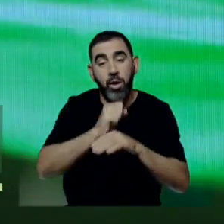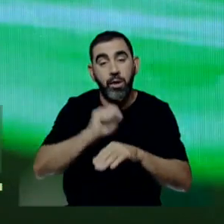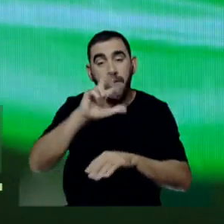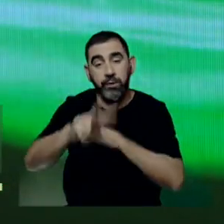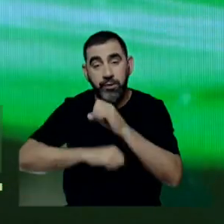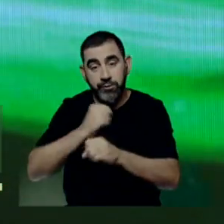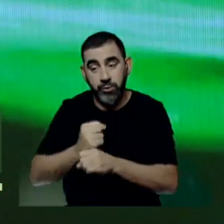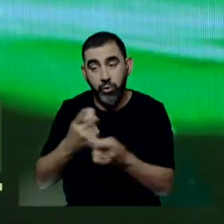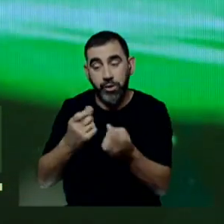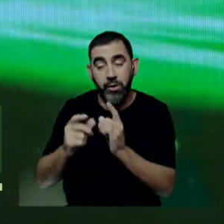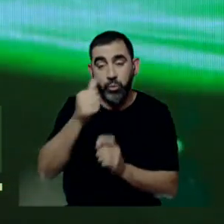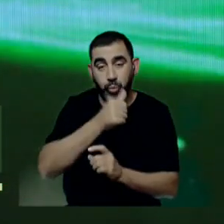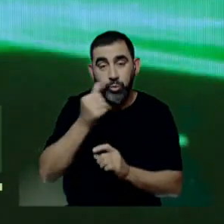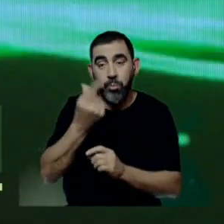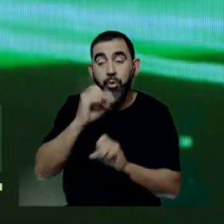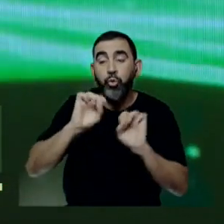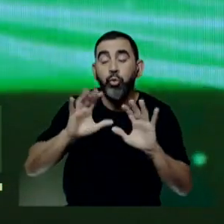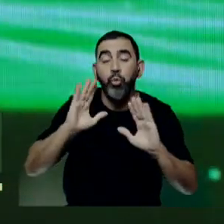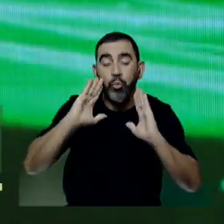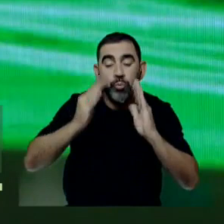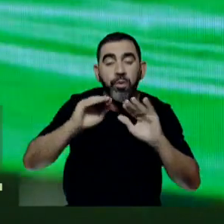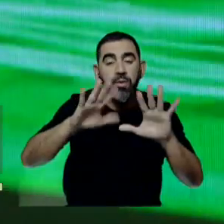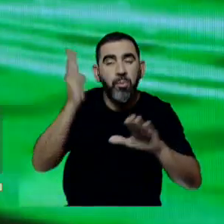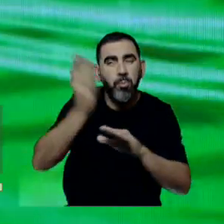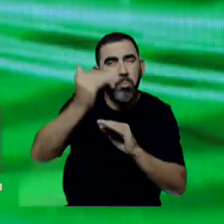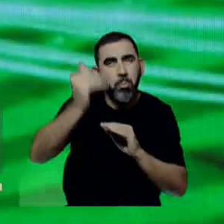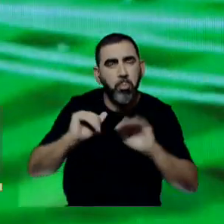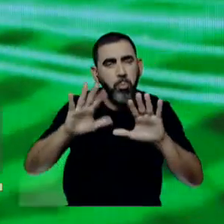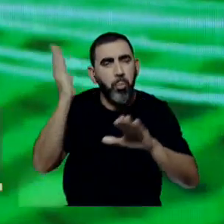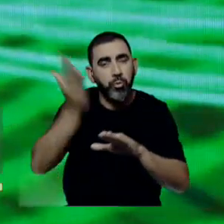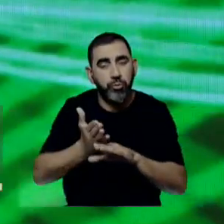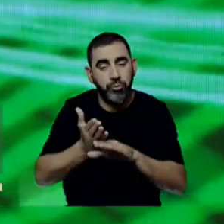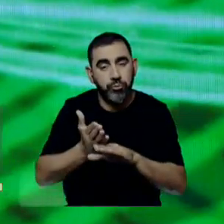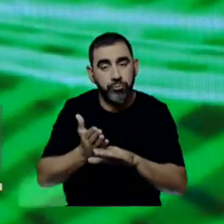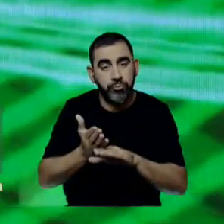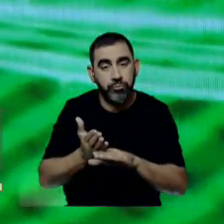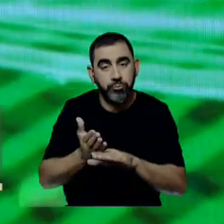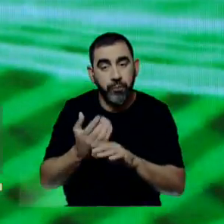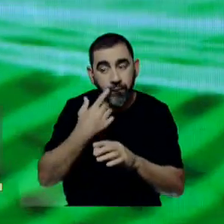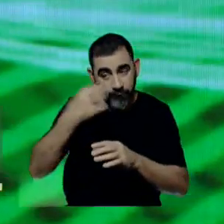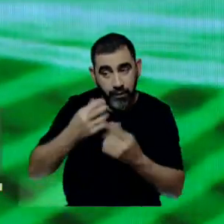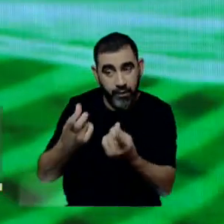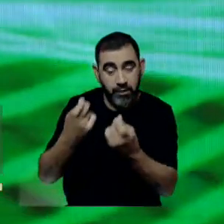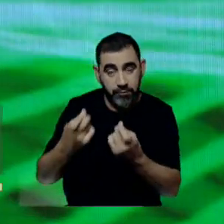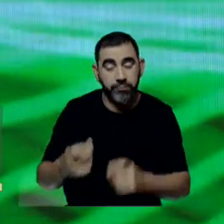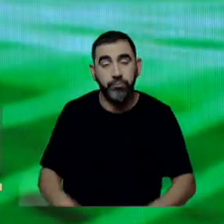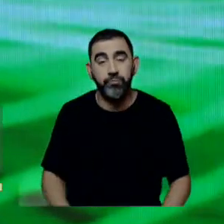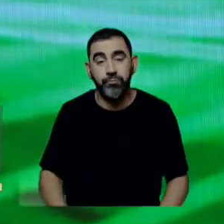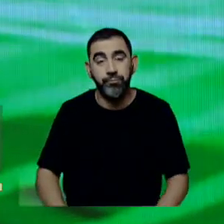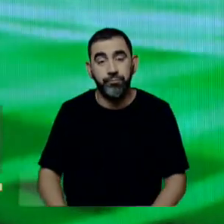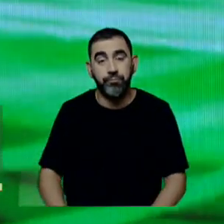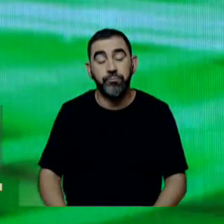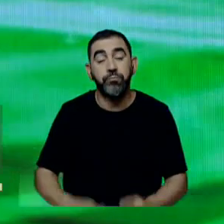la realidad es que se atendió el 10%, menos del 10% de lo que se identificó que necesitaban ser atendidos. Y se hizo